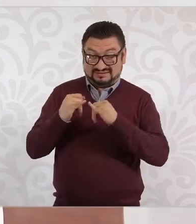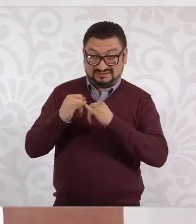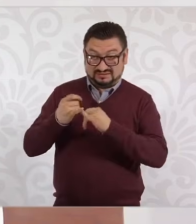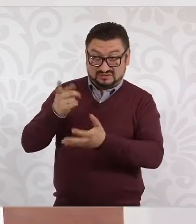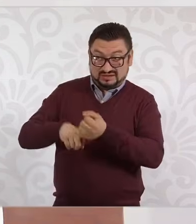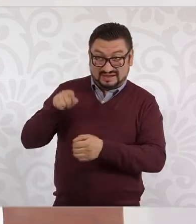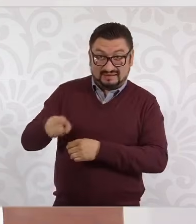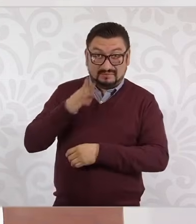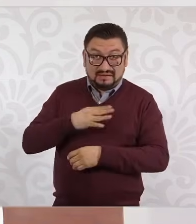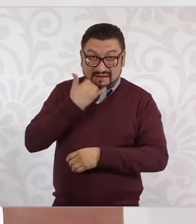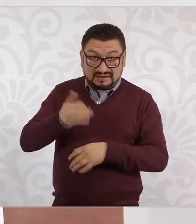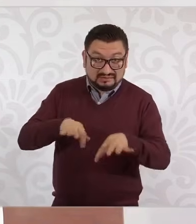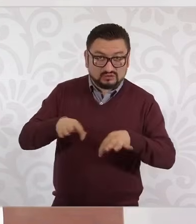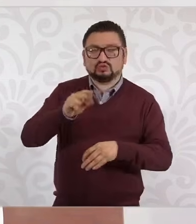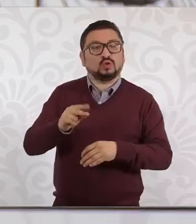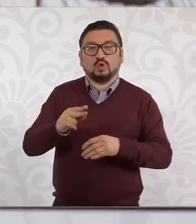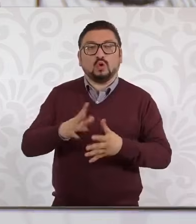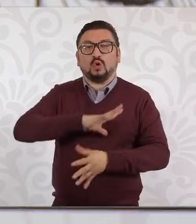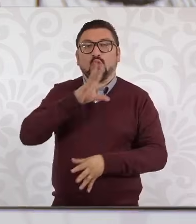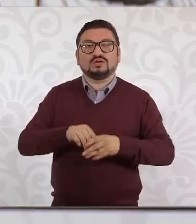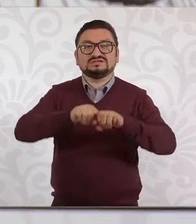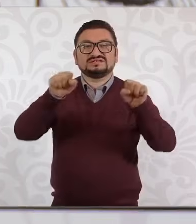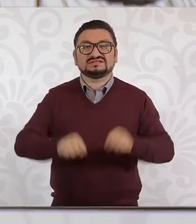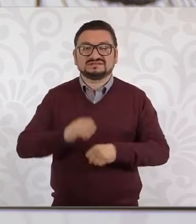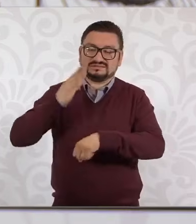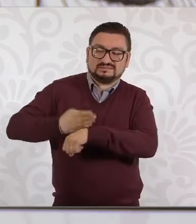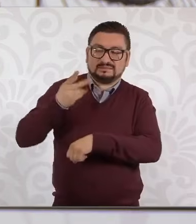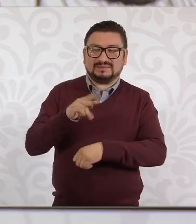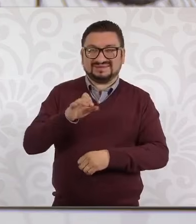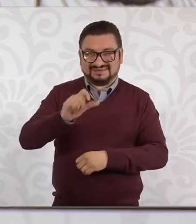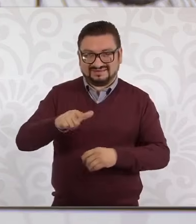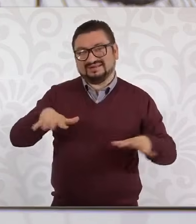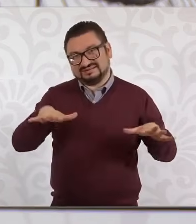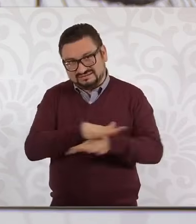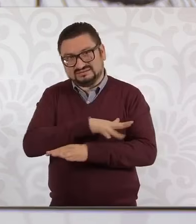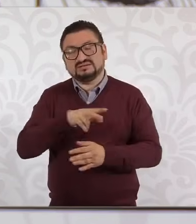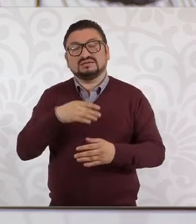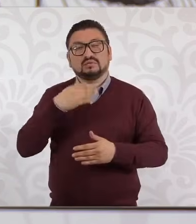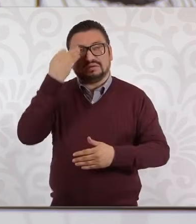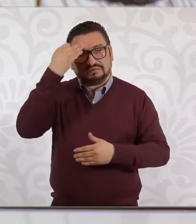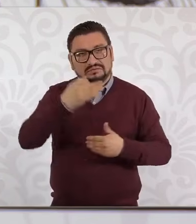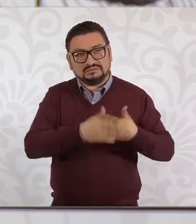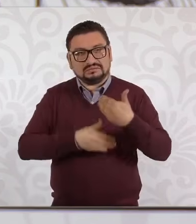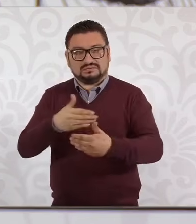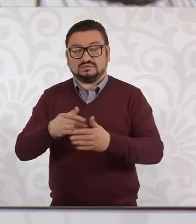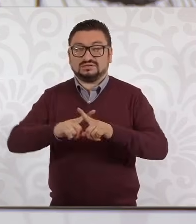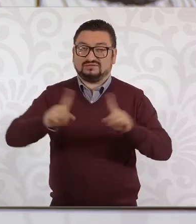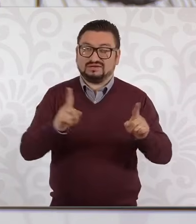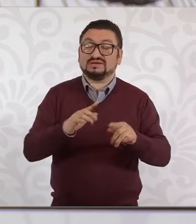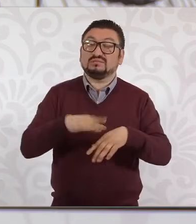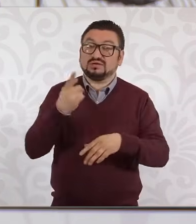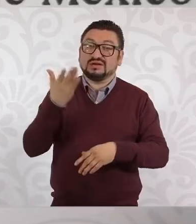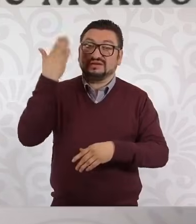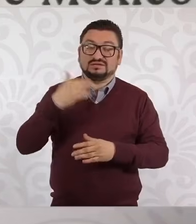otra institución, sino un sistema penal distinto y un tiempo del 2015 al